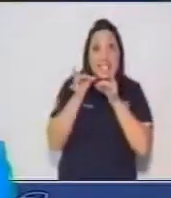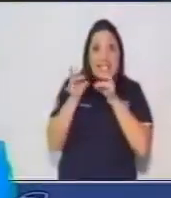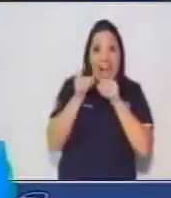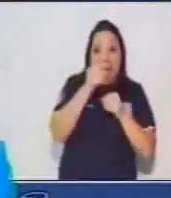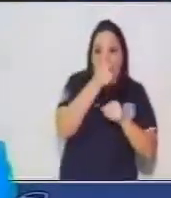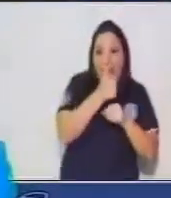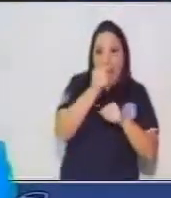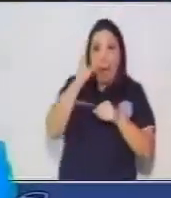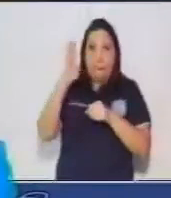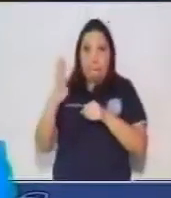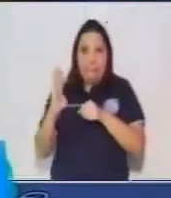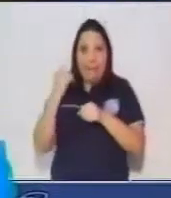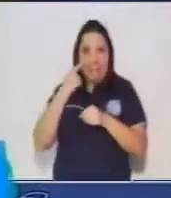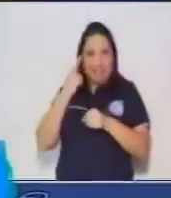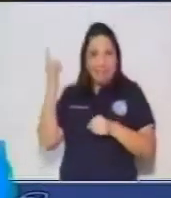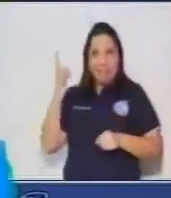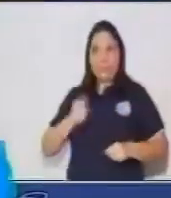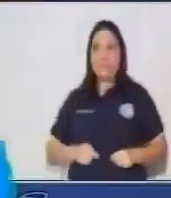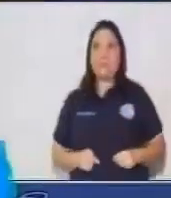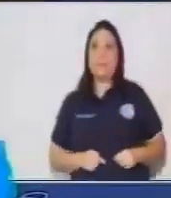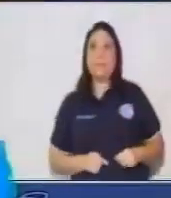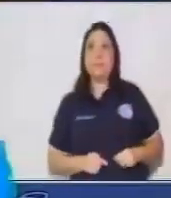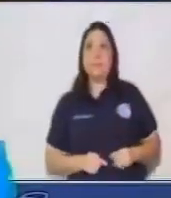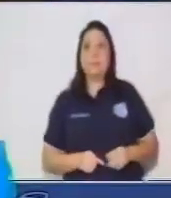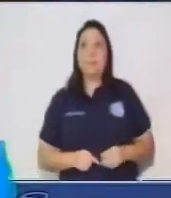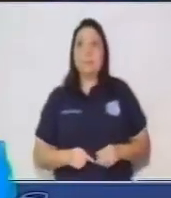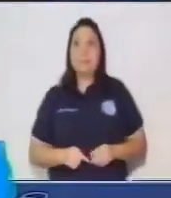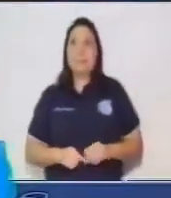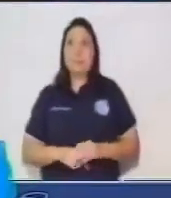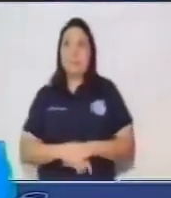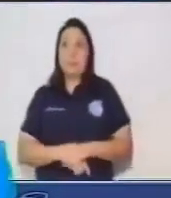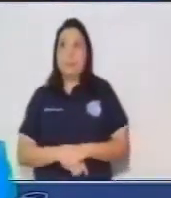arriba. Entonces, esto